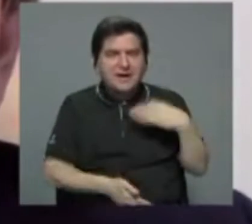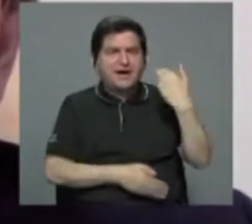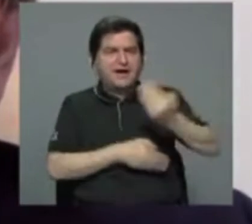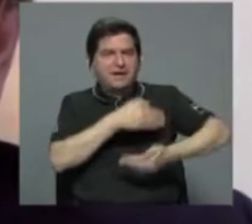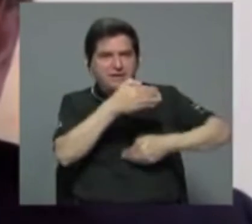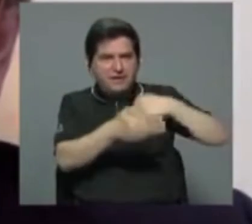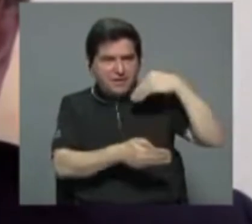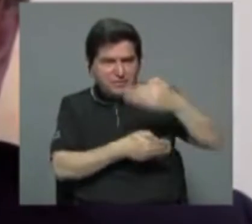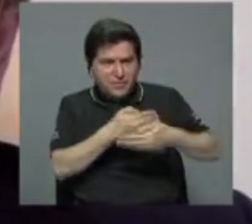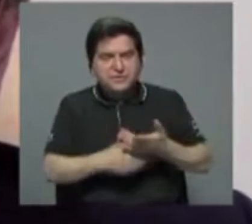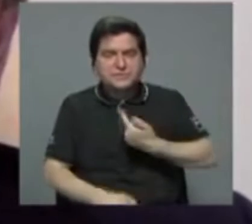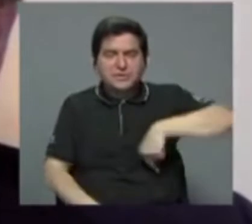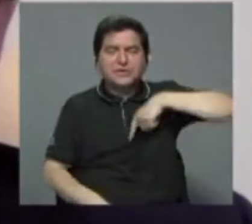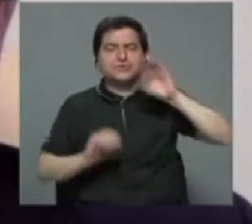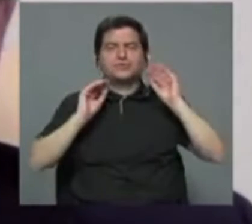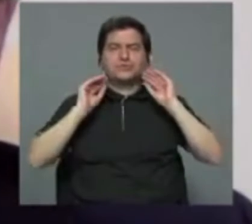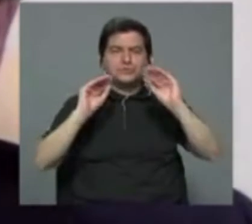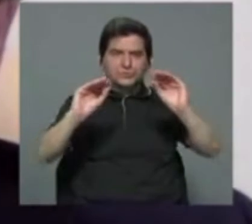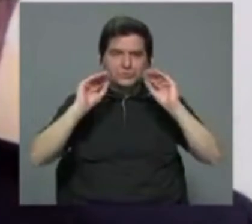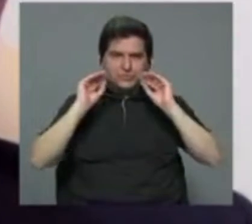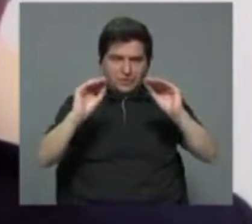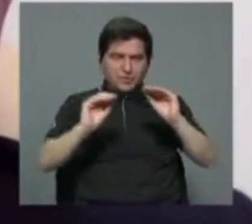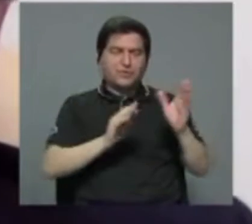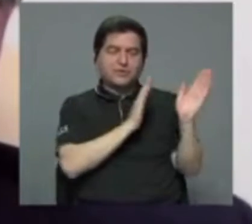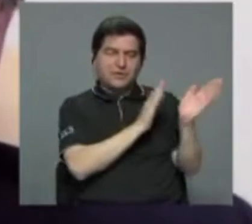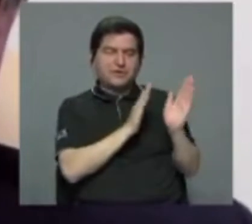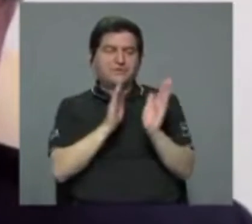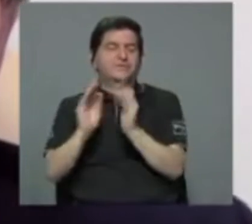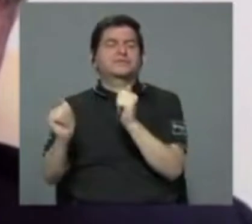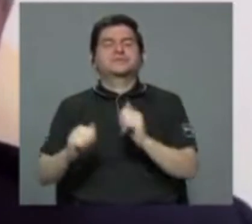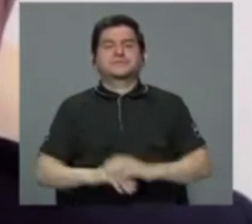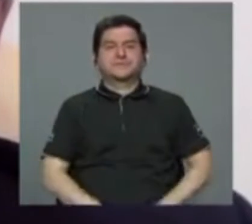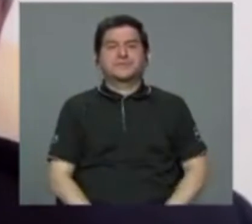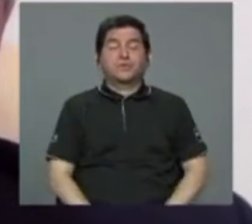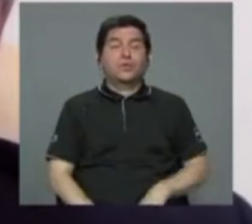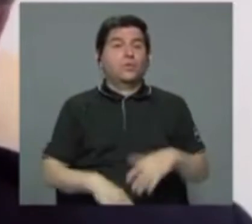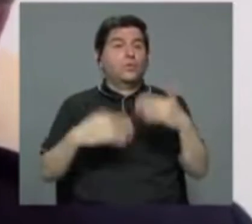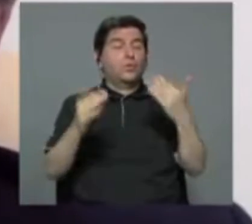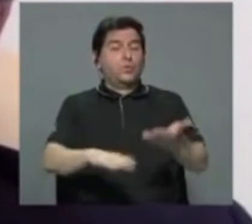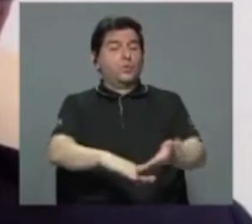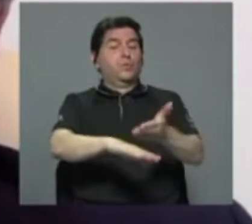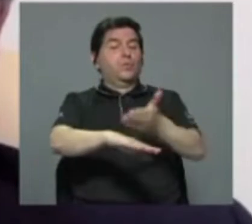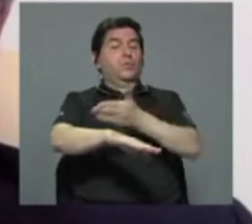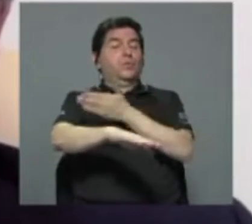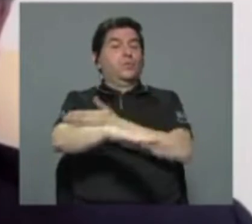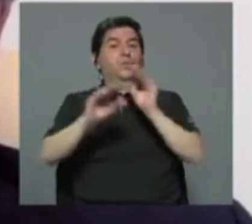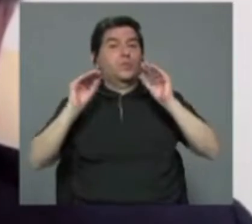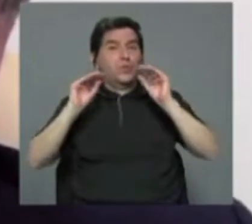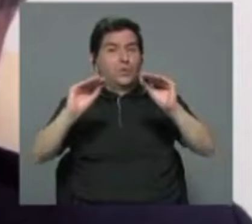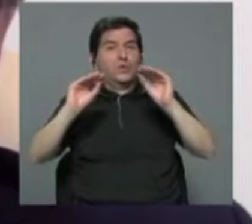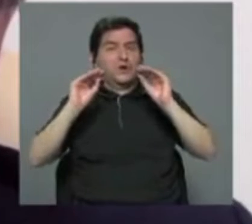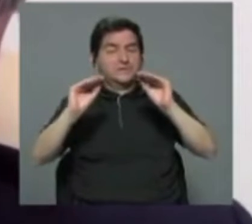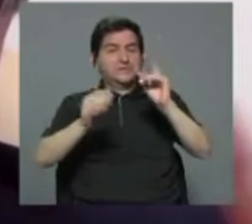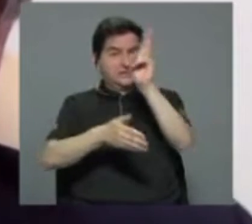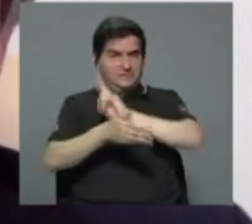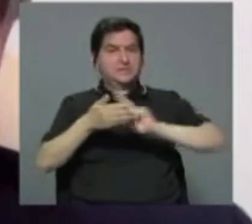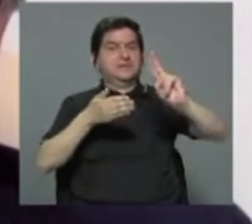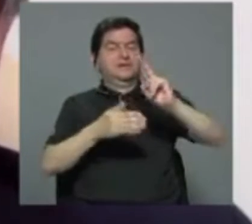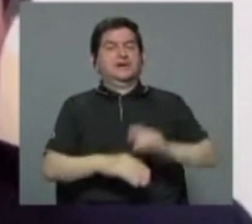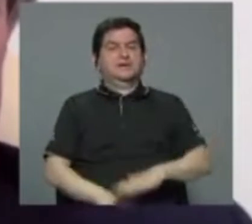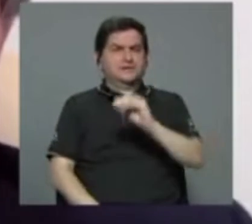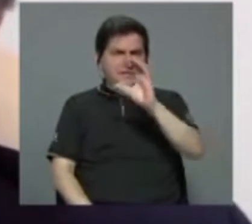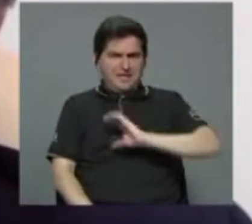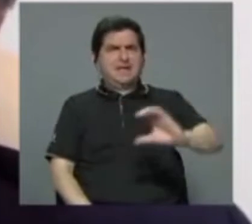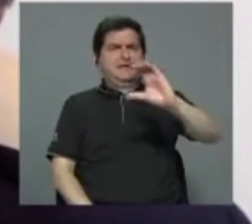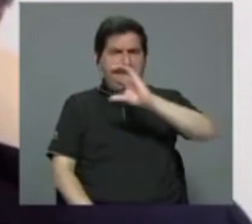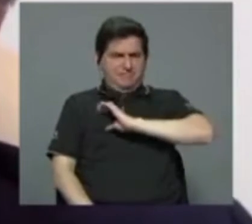procesos de nuestra educación y de nuestra formación. Bueno, ver cómo ha crecido la enseñanza superior y con qué